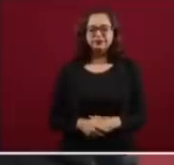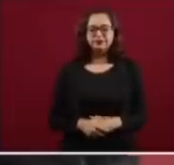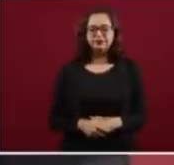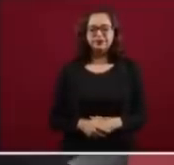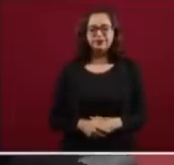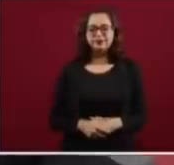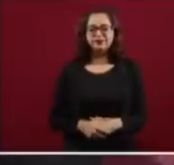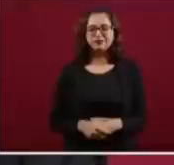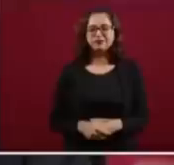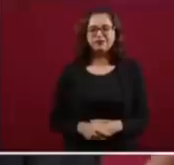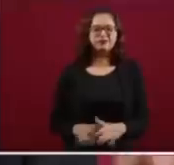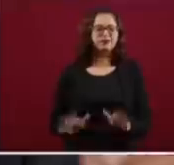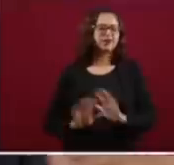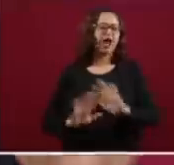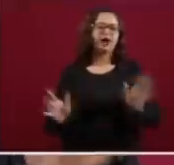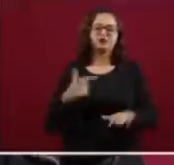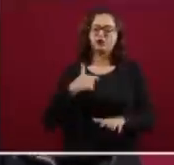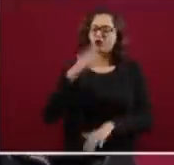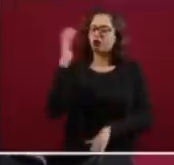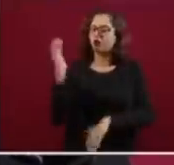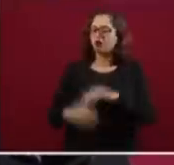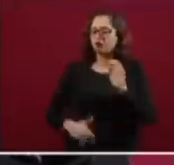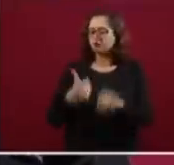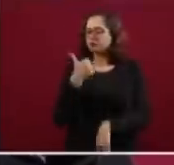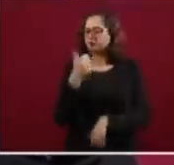y ahí sí ya no voy contento